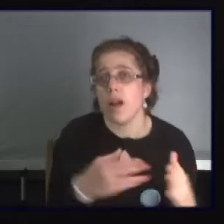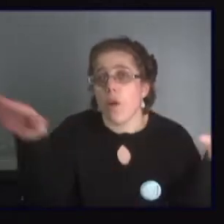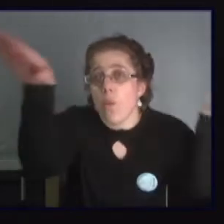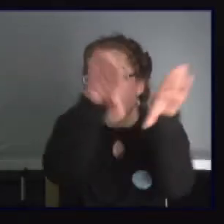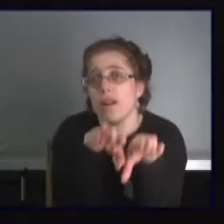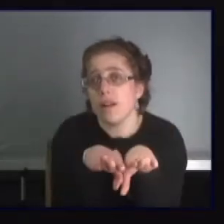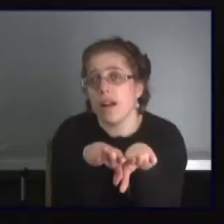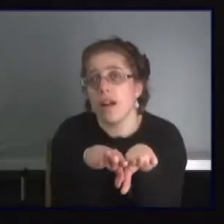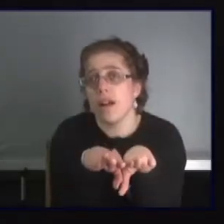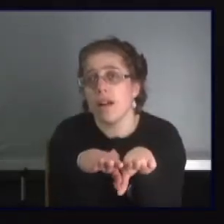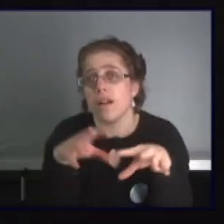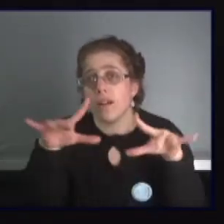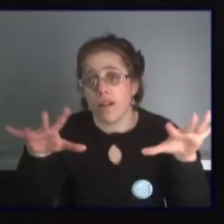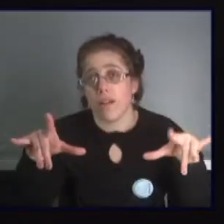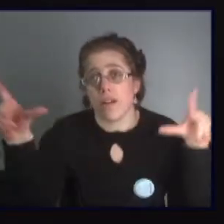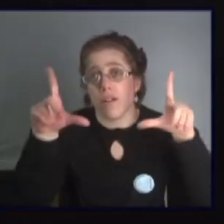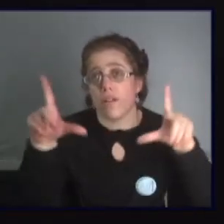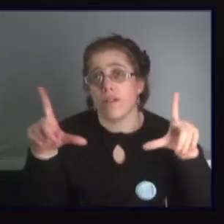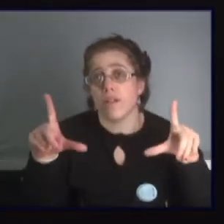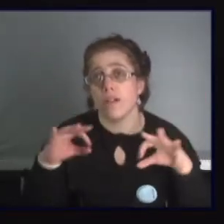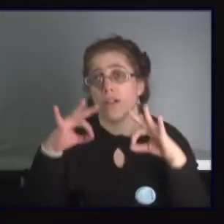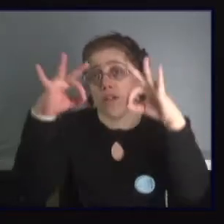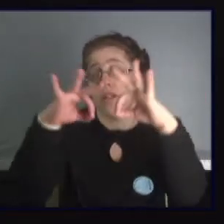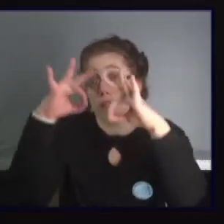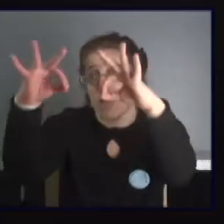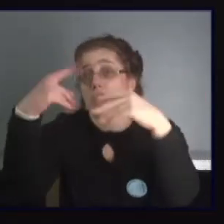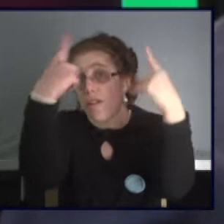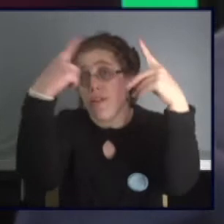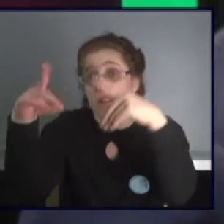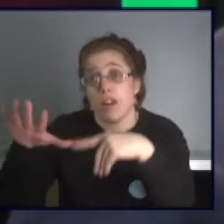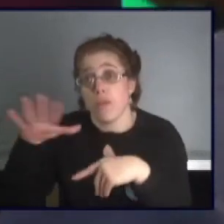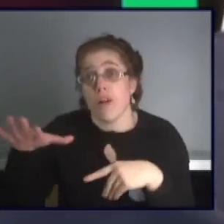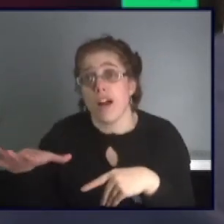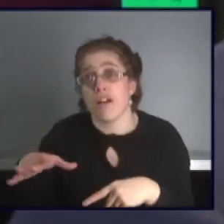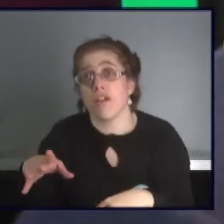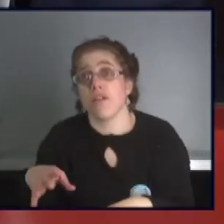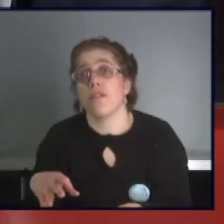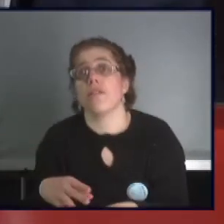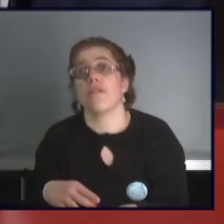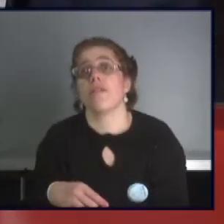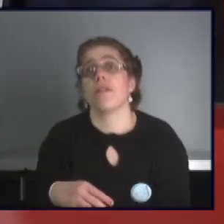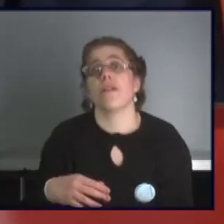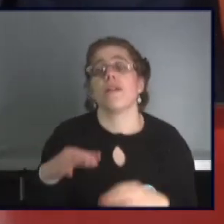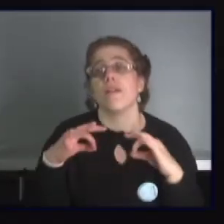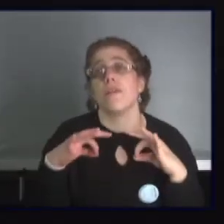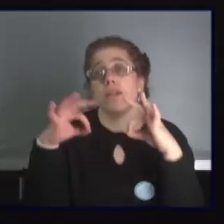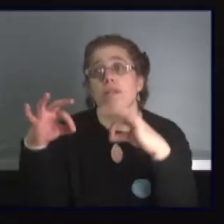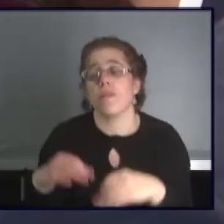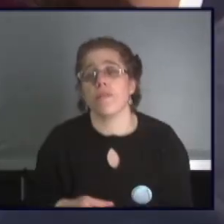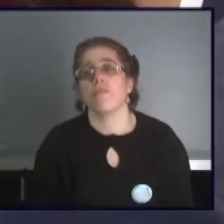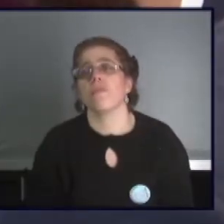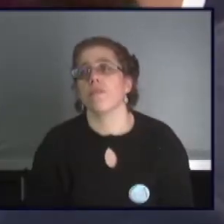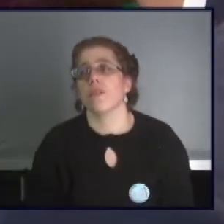para que la tecnología por allí llegue a lugares donde los chicos nunca habían tenido una computadora en la mano de todo ese tipo de cuestiones